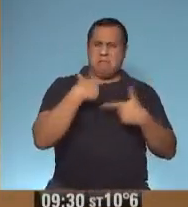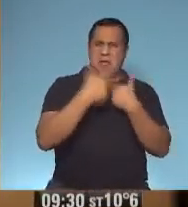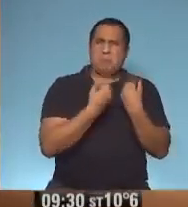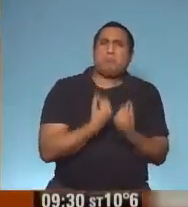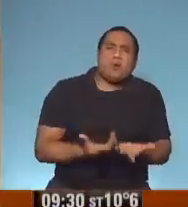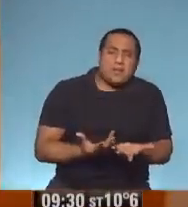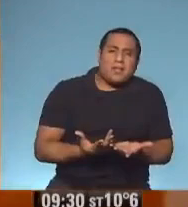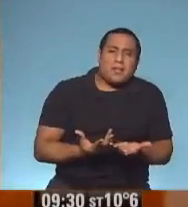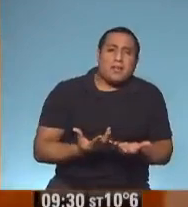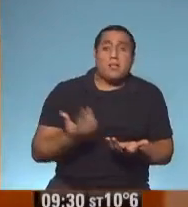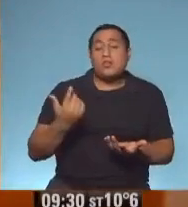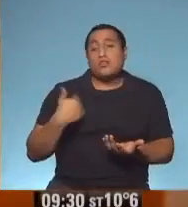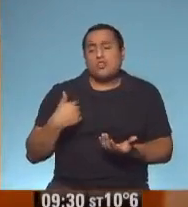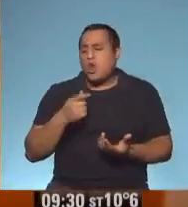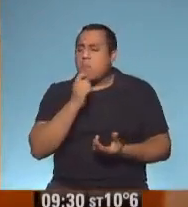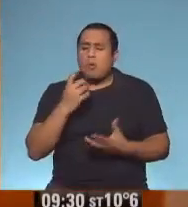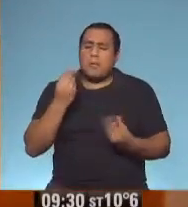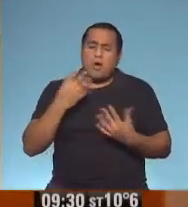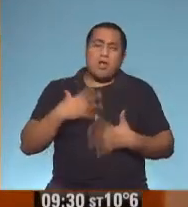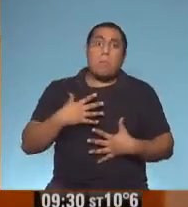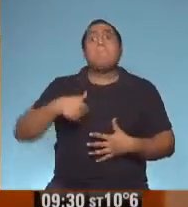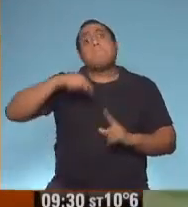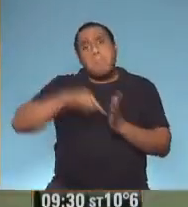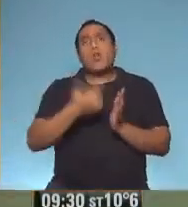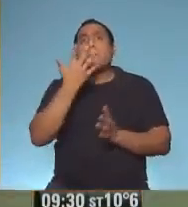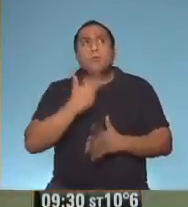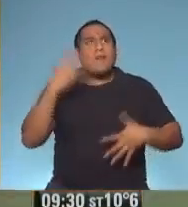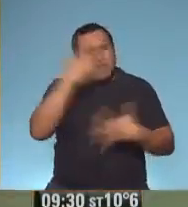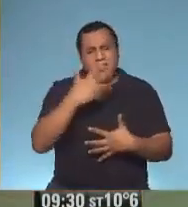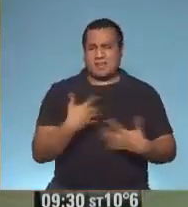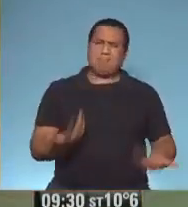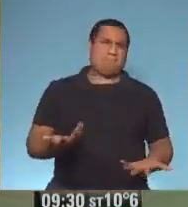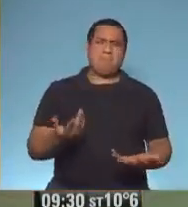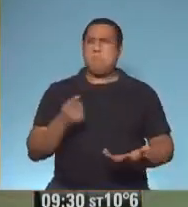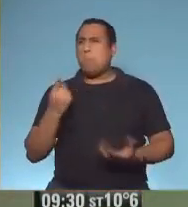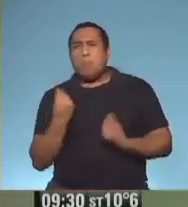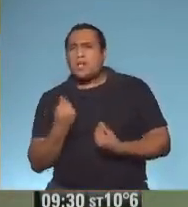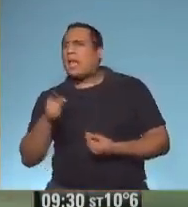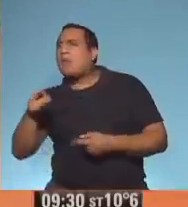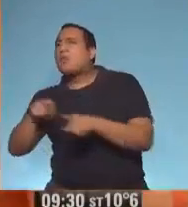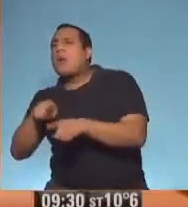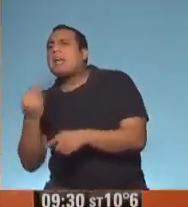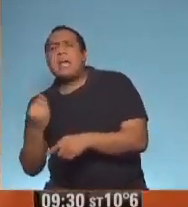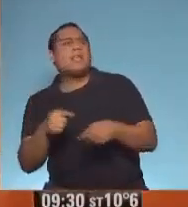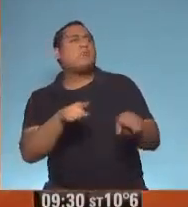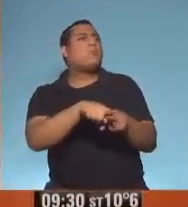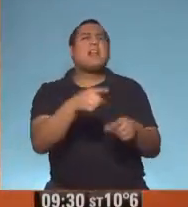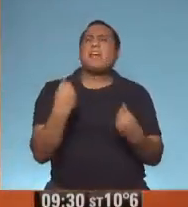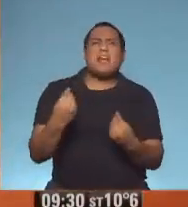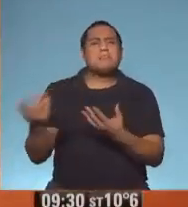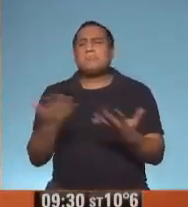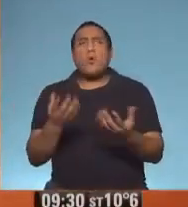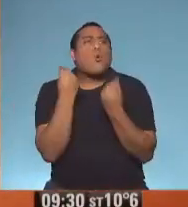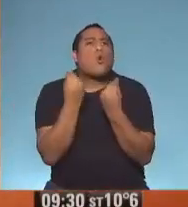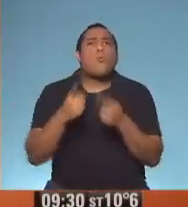Que no quiero mojarme si me encanta irme a bañar. Que así, guasá, ¿por qué es igual que allá? ¿Quién, dónde, cuándo,